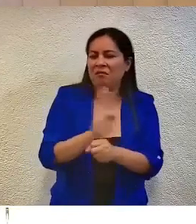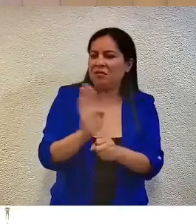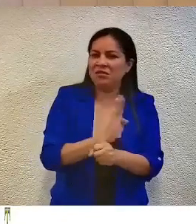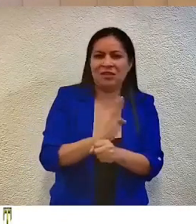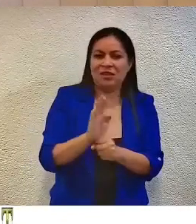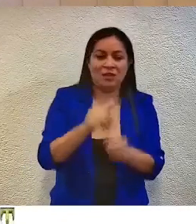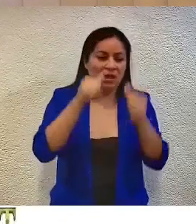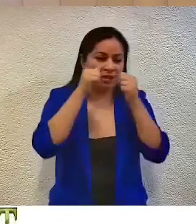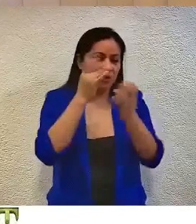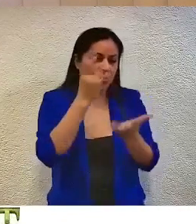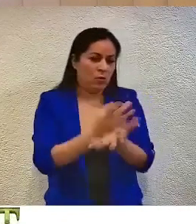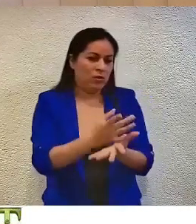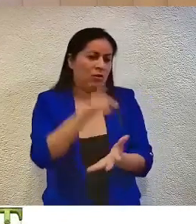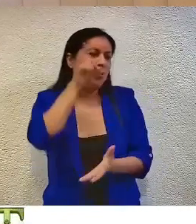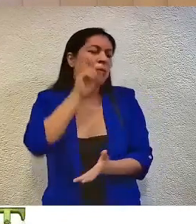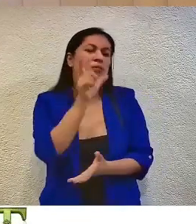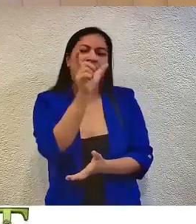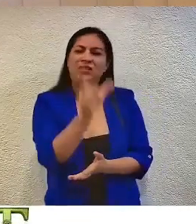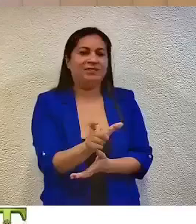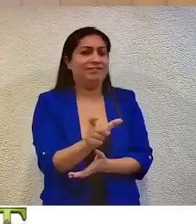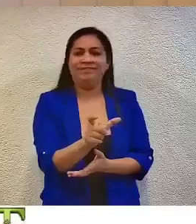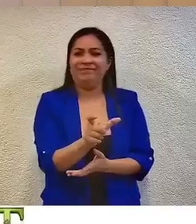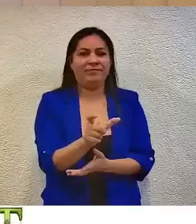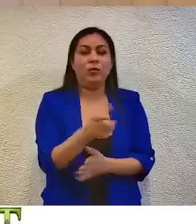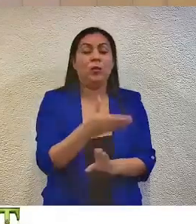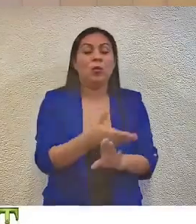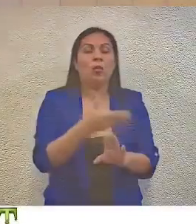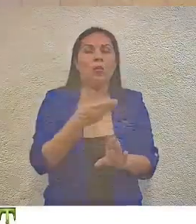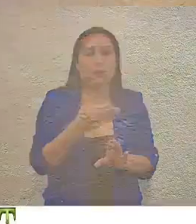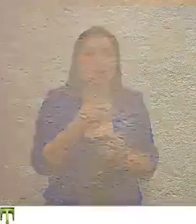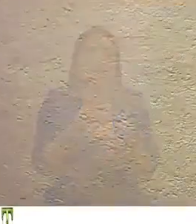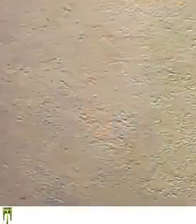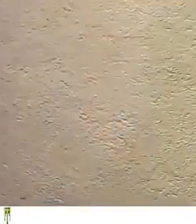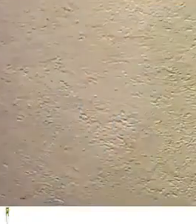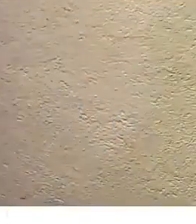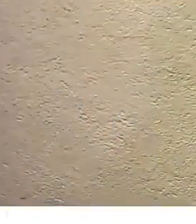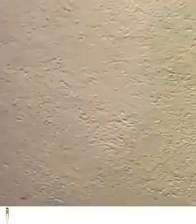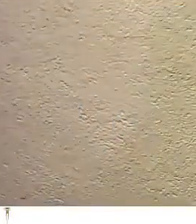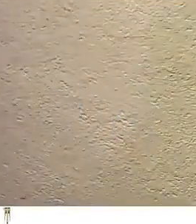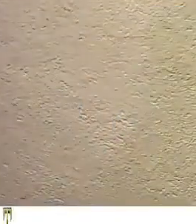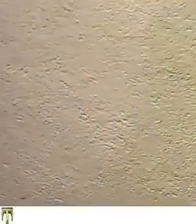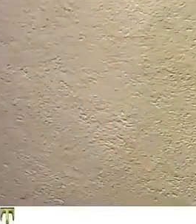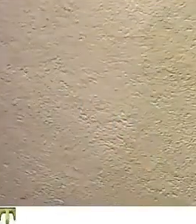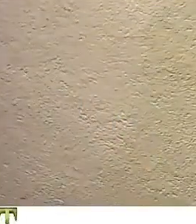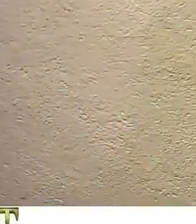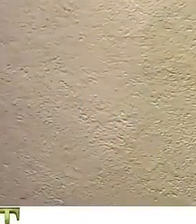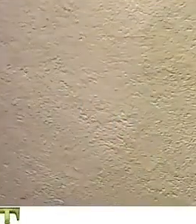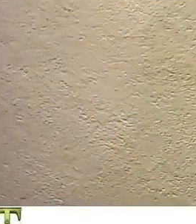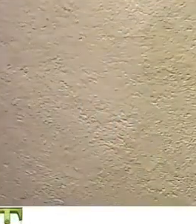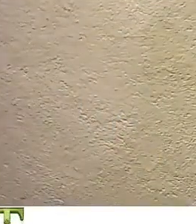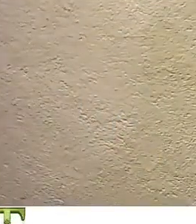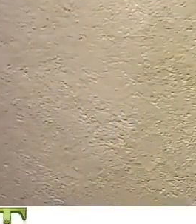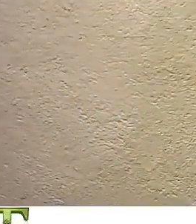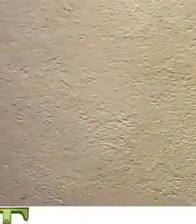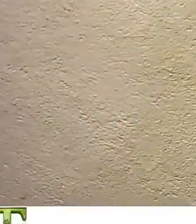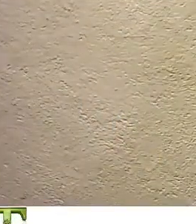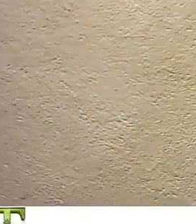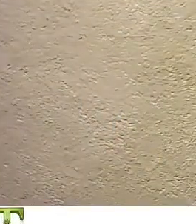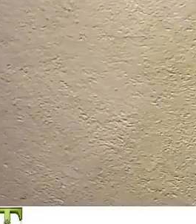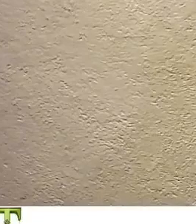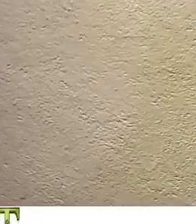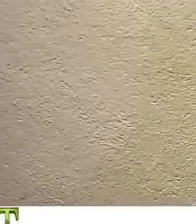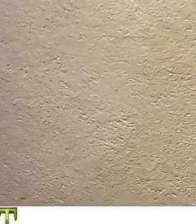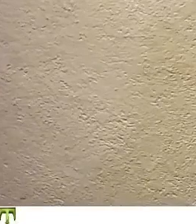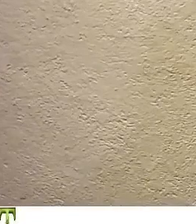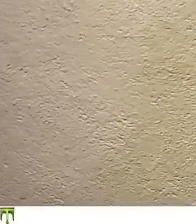atendiendo solamente a su género. Por lo anterior, es infundado que se actualice la violencia institucional alegada, puesto que la